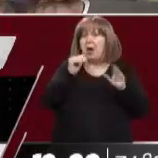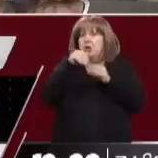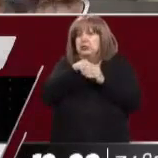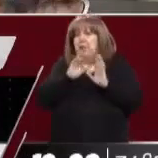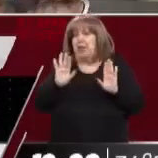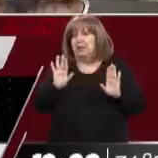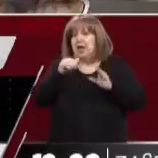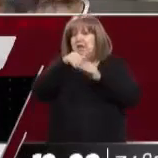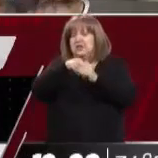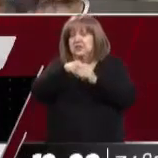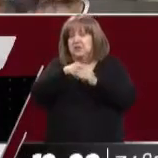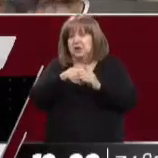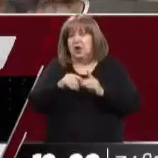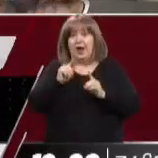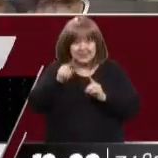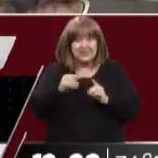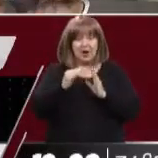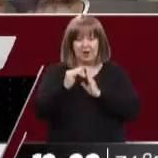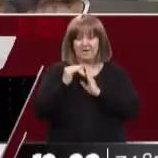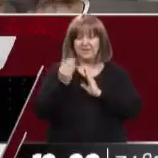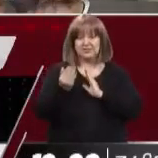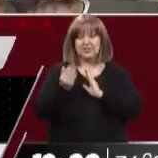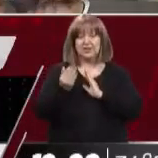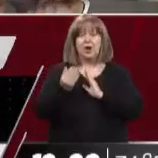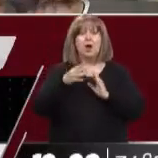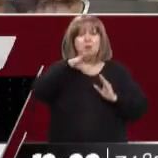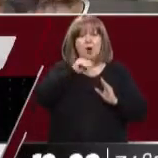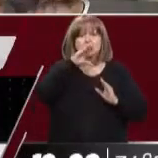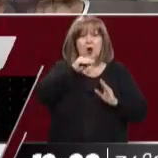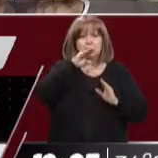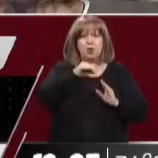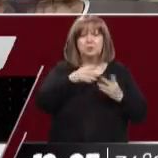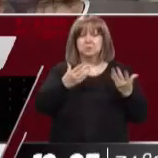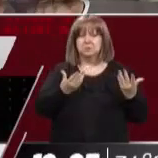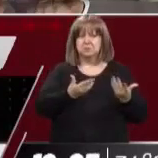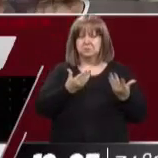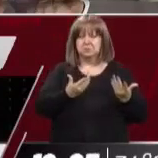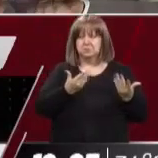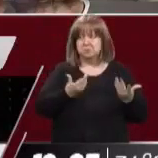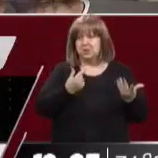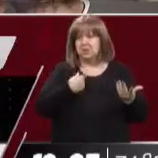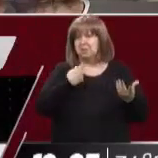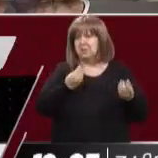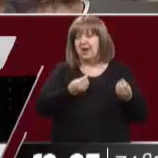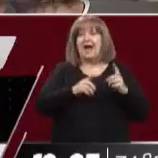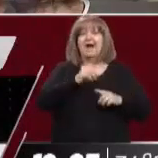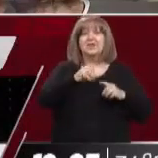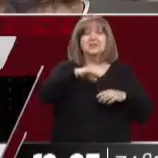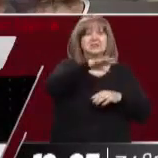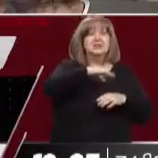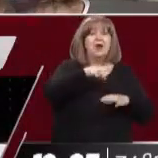situaciones. A continuación vamos a escuchar a un vecino que decía que escuchó a los perros ladrar, pero en realidad no le había llamado la atención, porque a veces es una